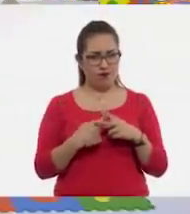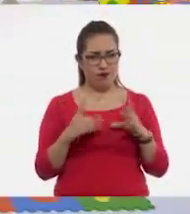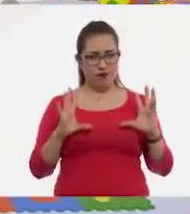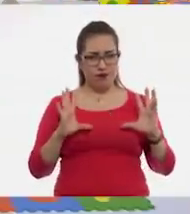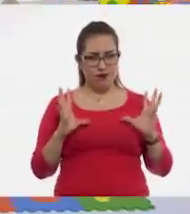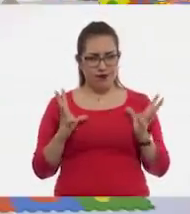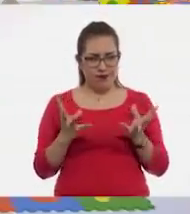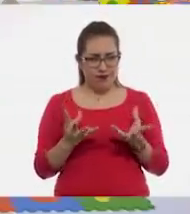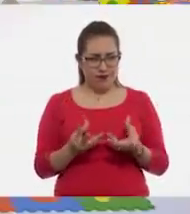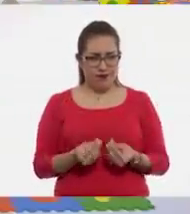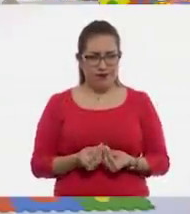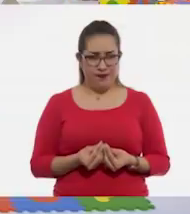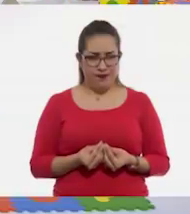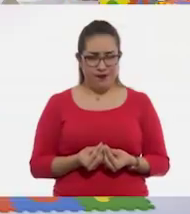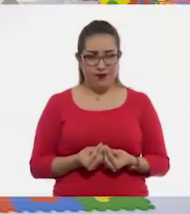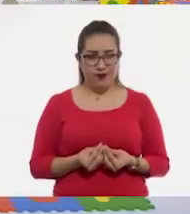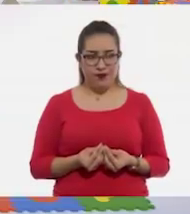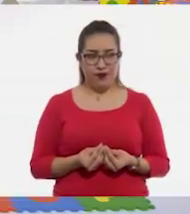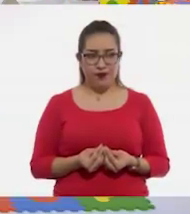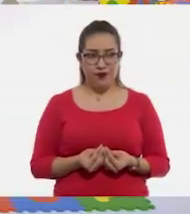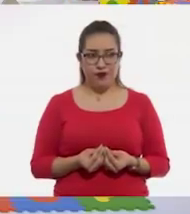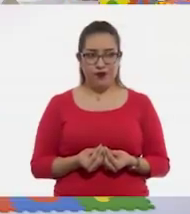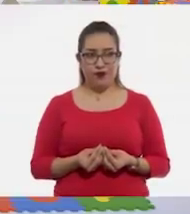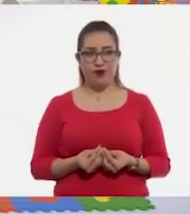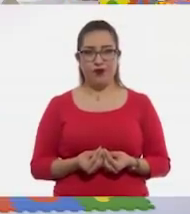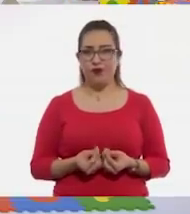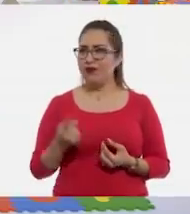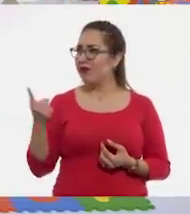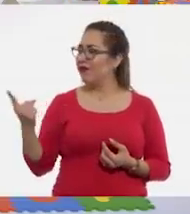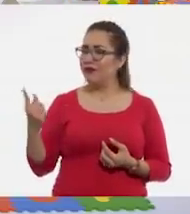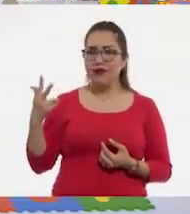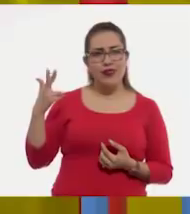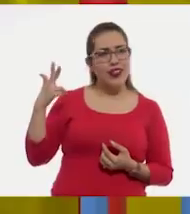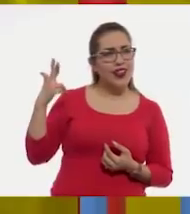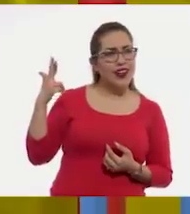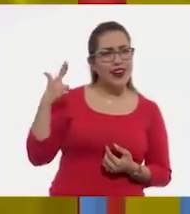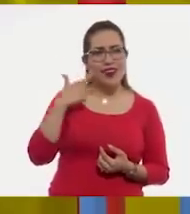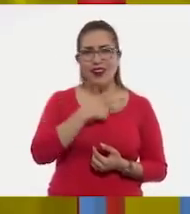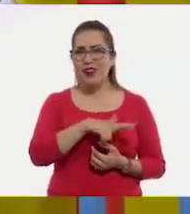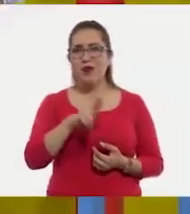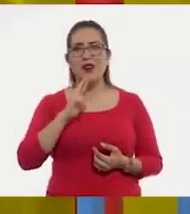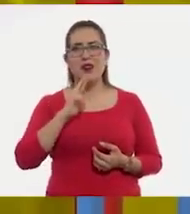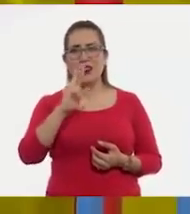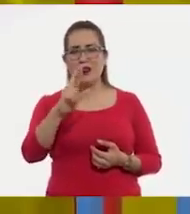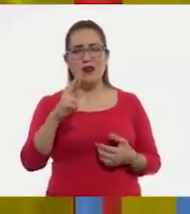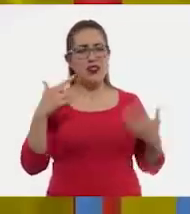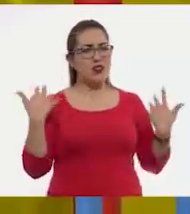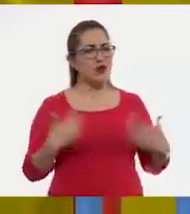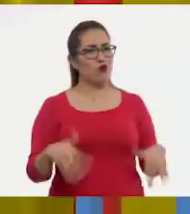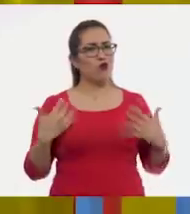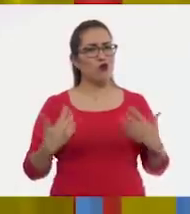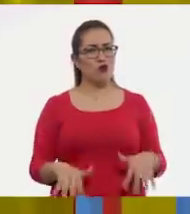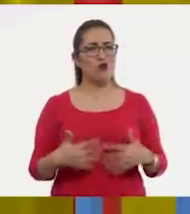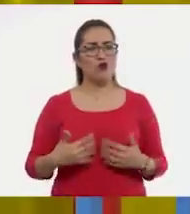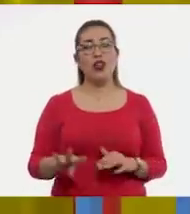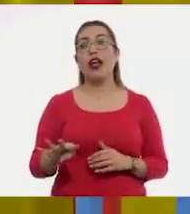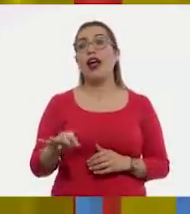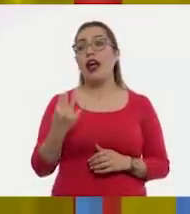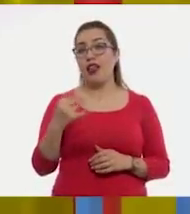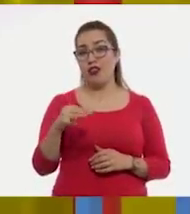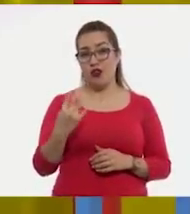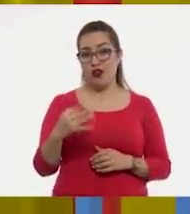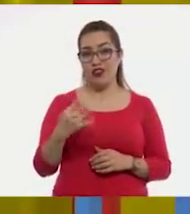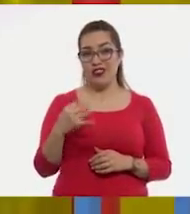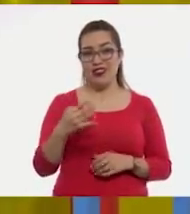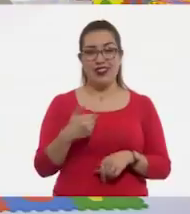es igual a... ¡Qué barbaridad! Vienen las niñas y los niños con todo. ¿Sí? 14, muy bien.